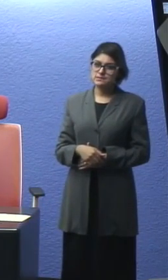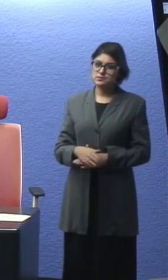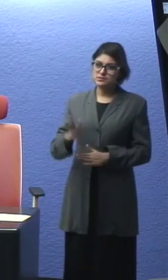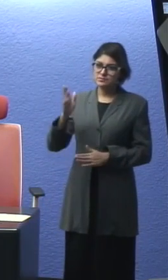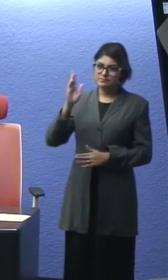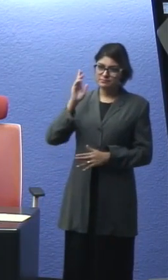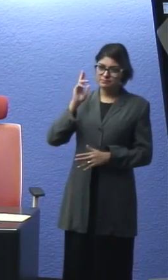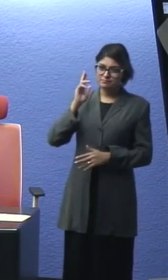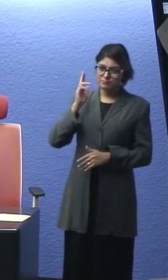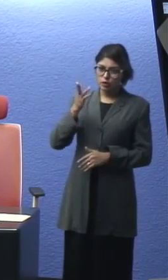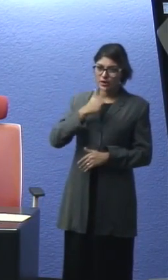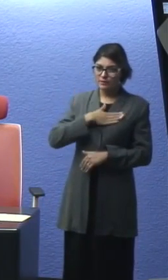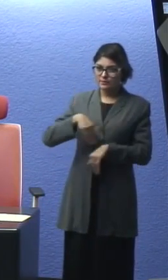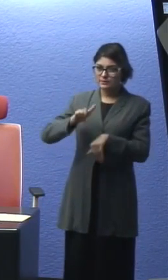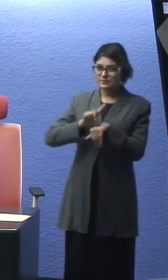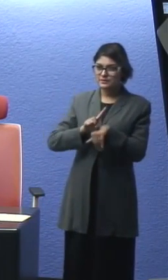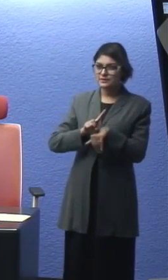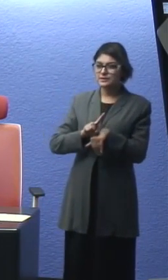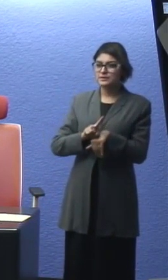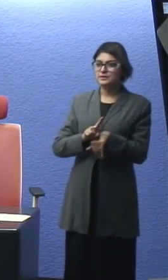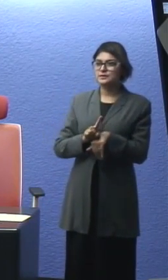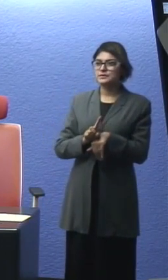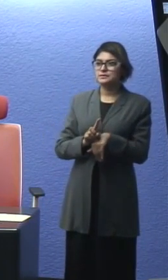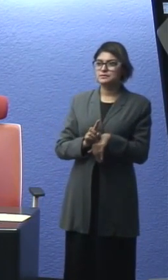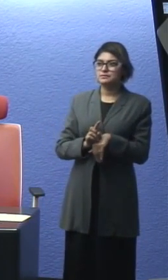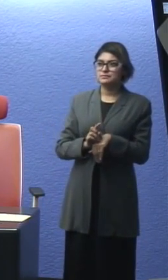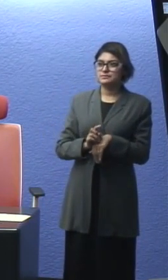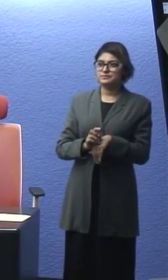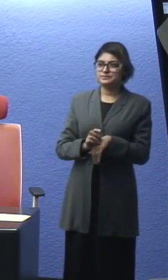Hola, buenos días. Buen día.